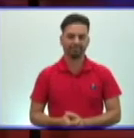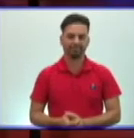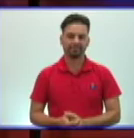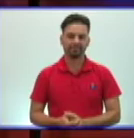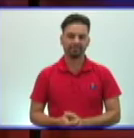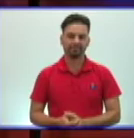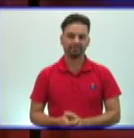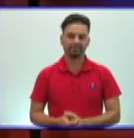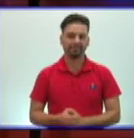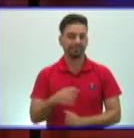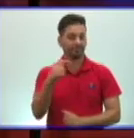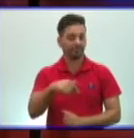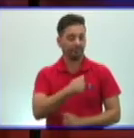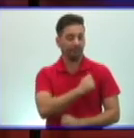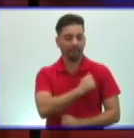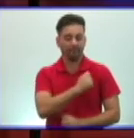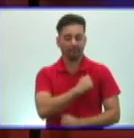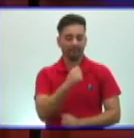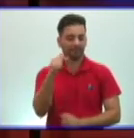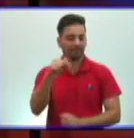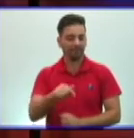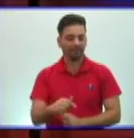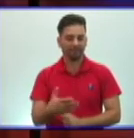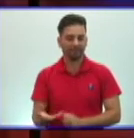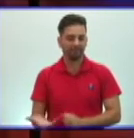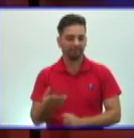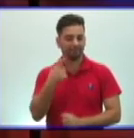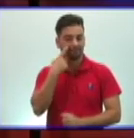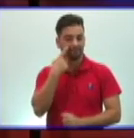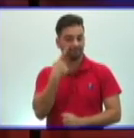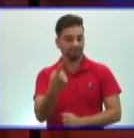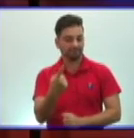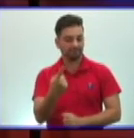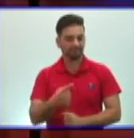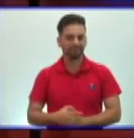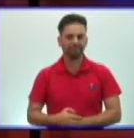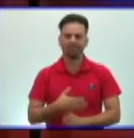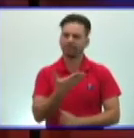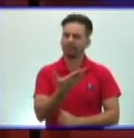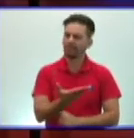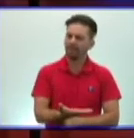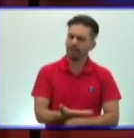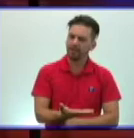quisiera compartir con ustedes una imagen que les pido